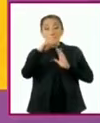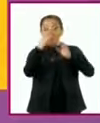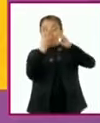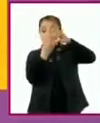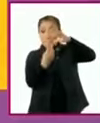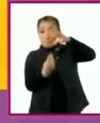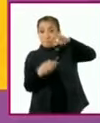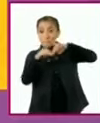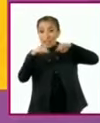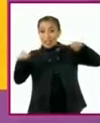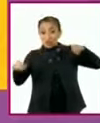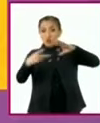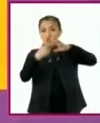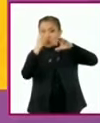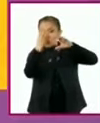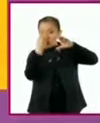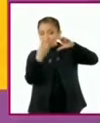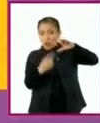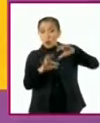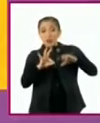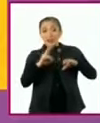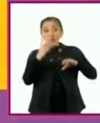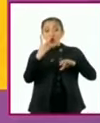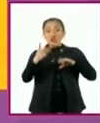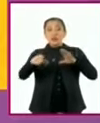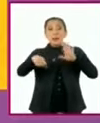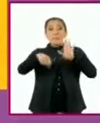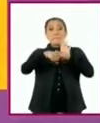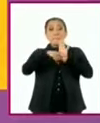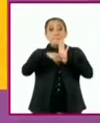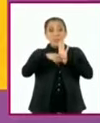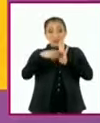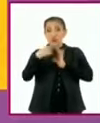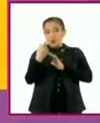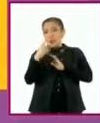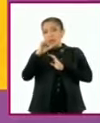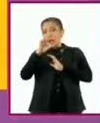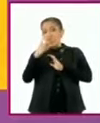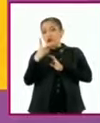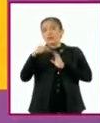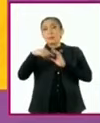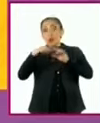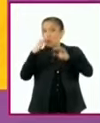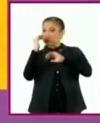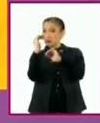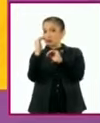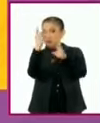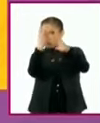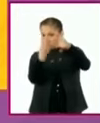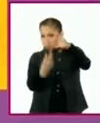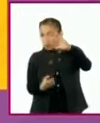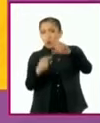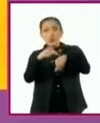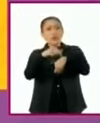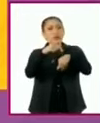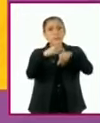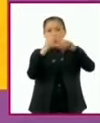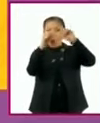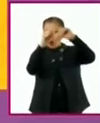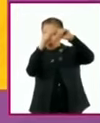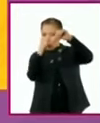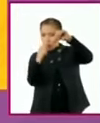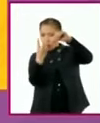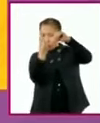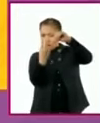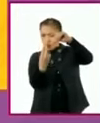manera constante. Menos 42 metros es la profundidad que se requiere alcanzar. ¿Cuánto tiempo tardará en alcanzar